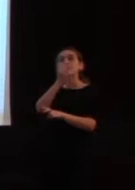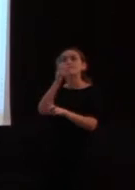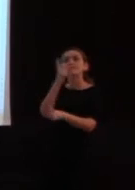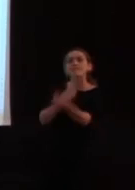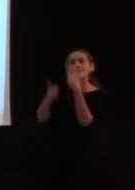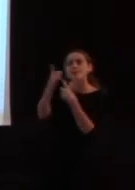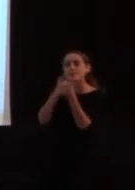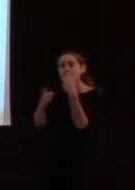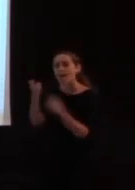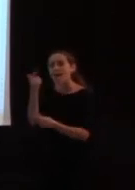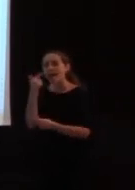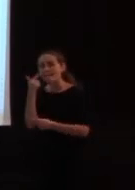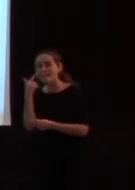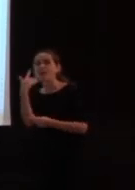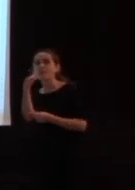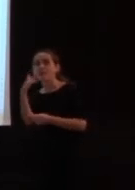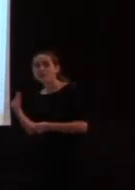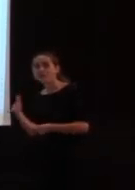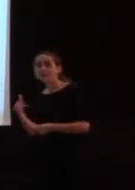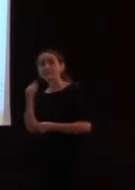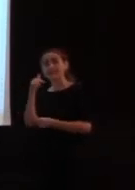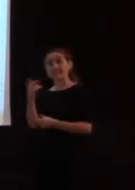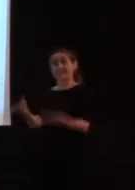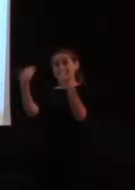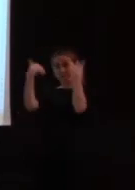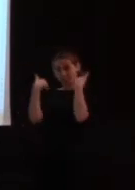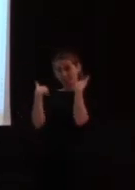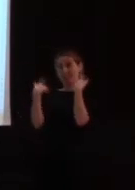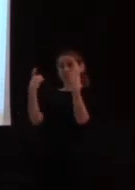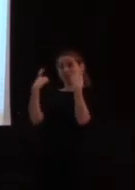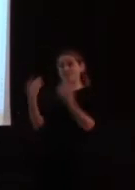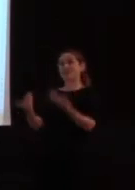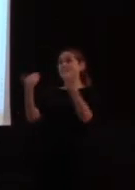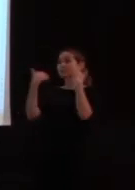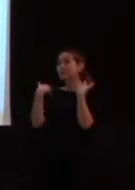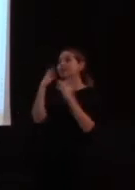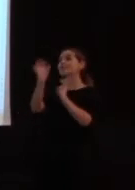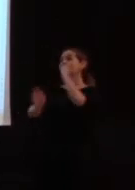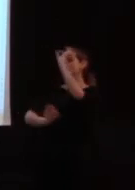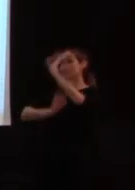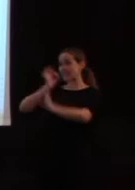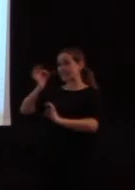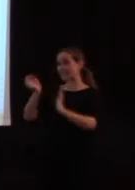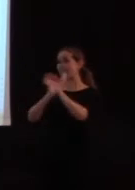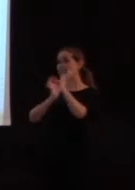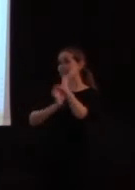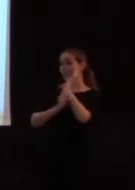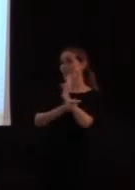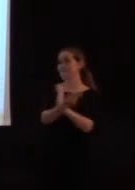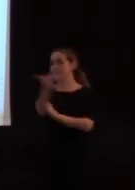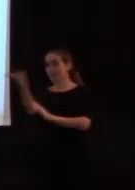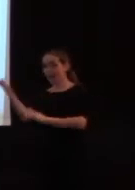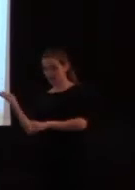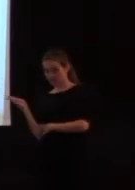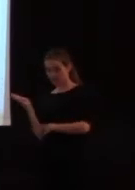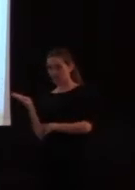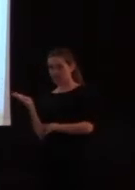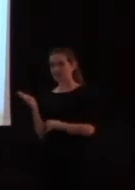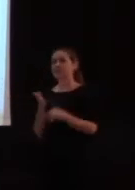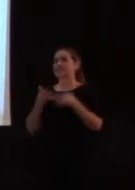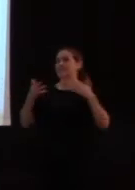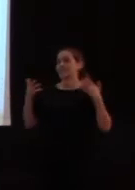dificultad y ser ellos los que organizaban una especie de ejercicios para los demás. ¿De acuerdo? Bien, cuando